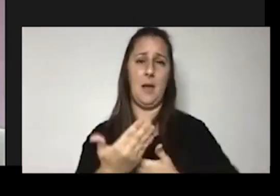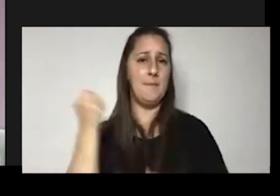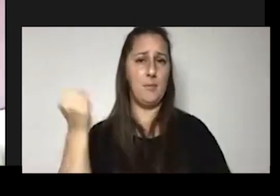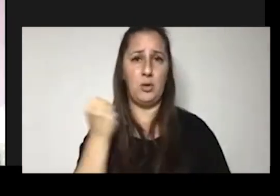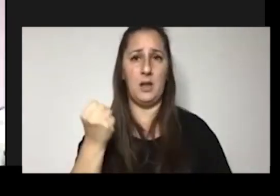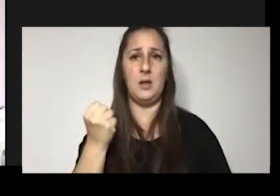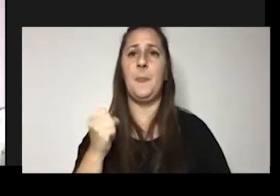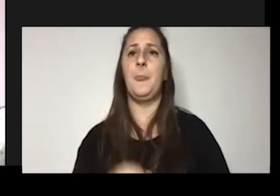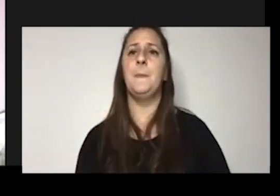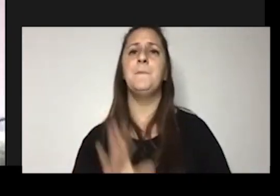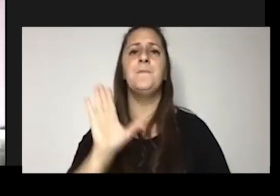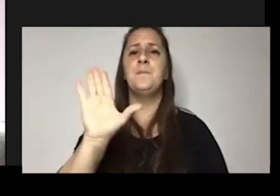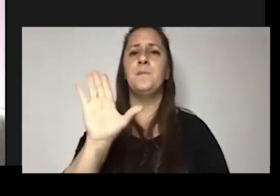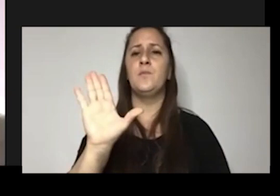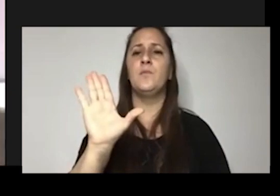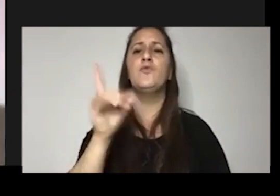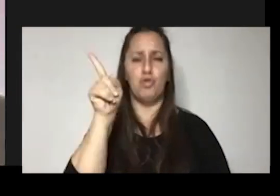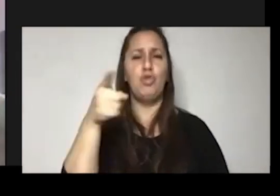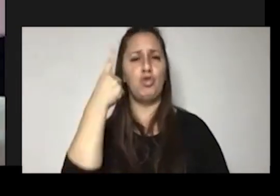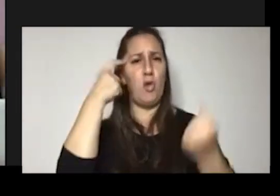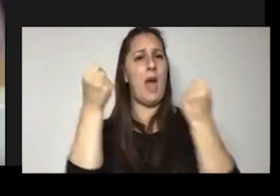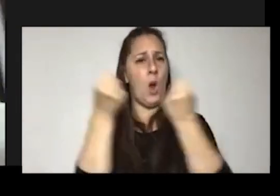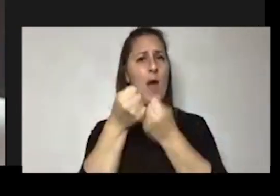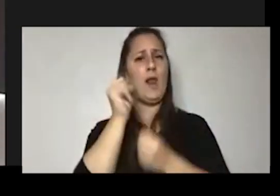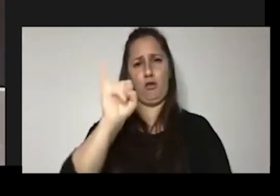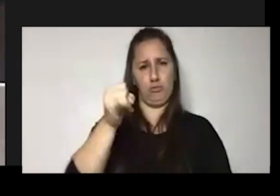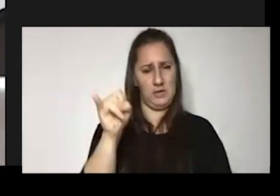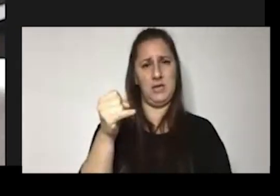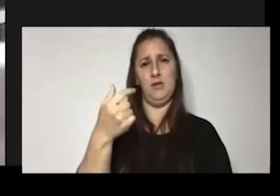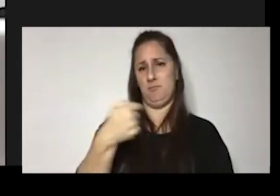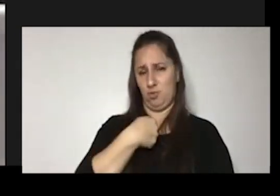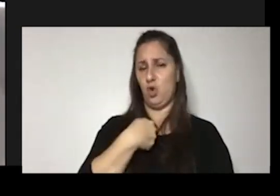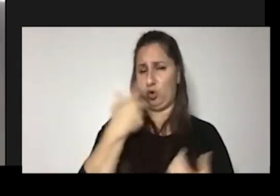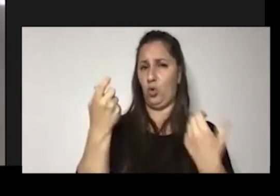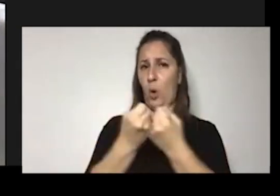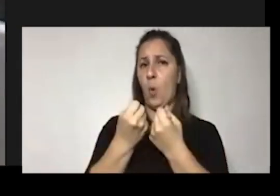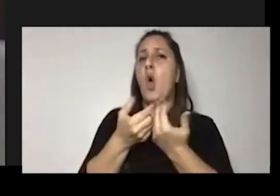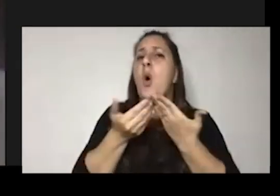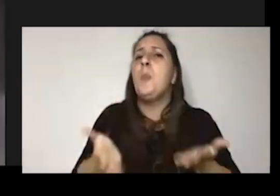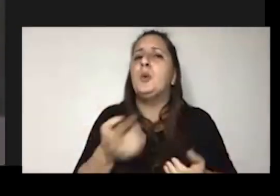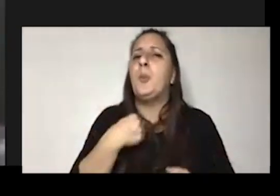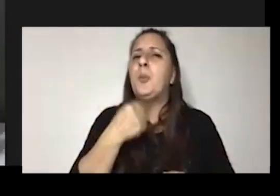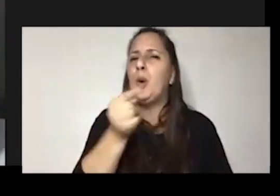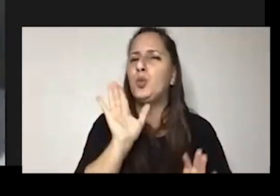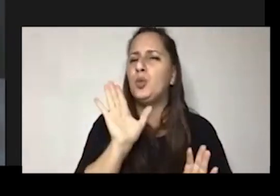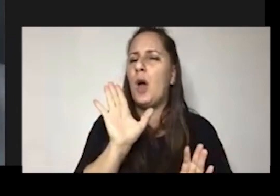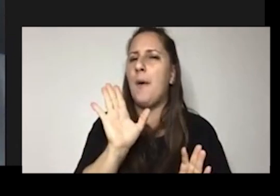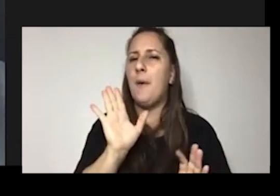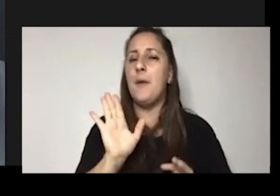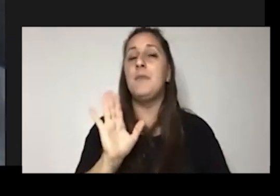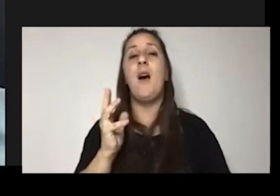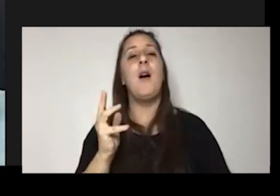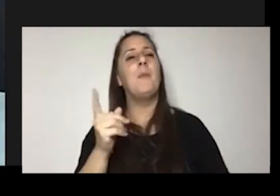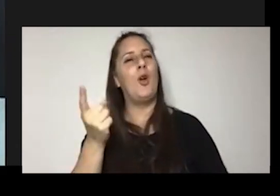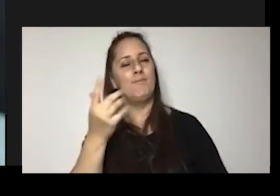Yo estoy de acuerdo con lo que decís, totalmente de acuerdo. Por eso preguntaba y entiendo. Lo que pasa es que a veces pasa, y disculpa que